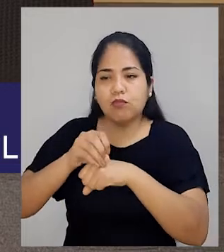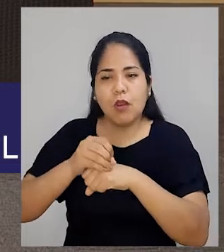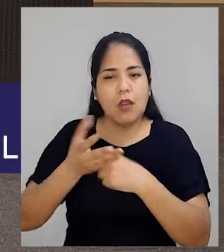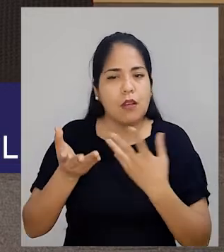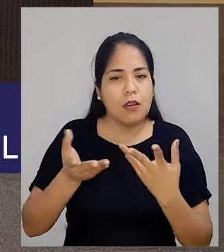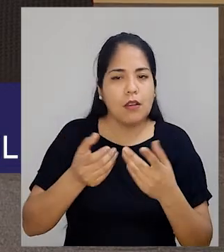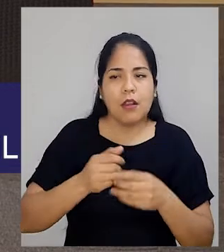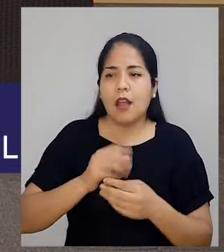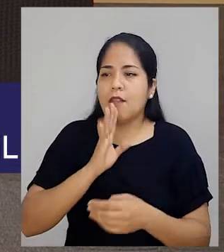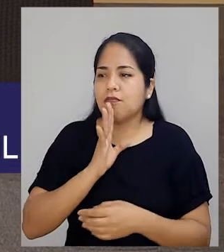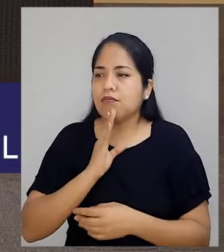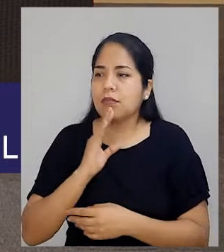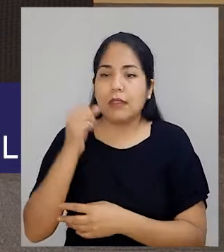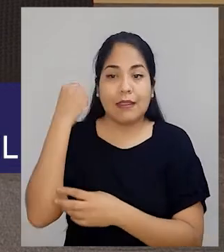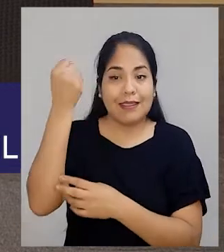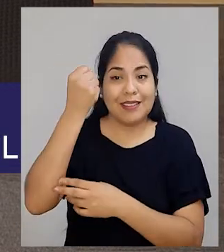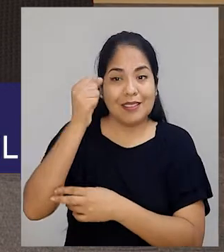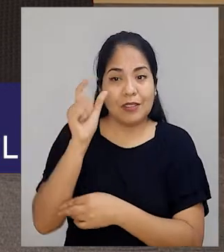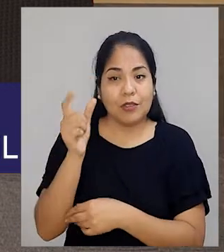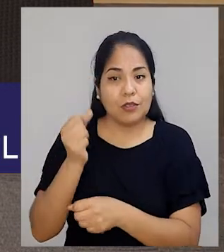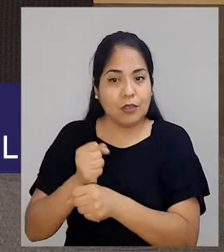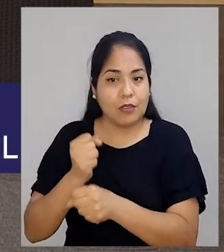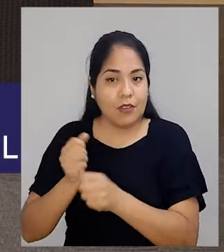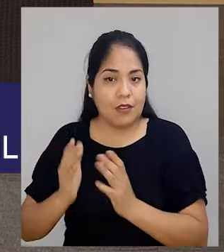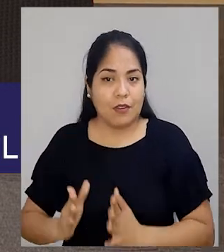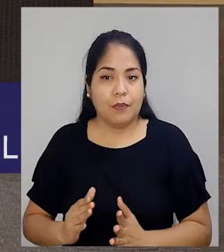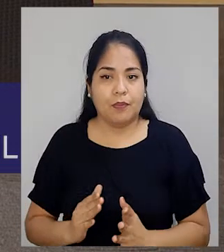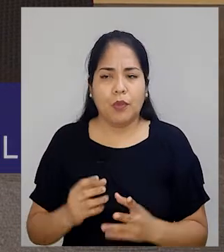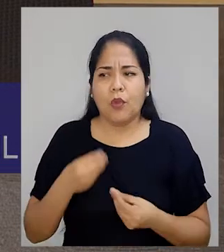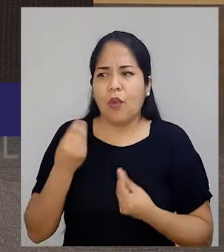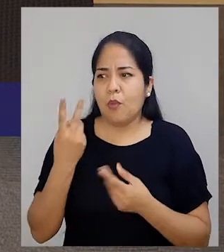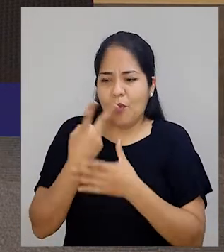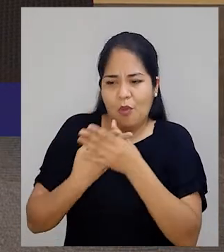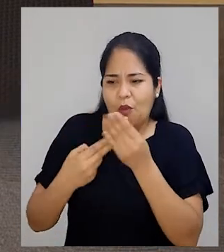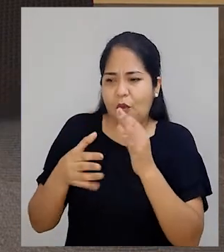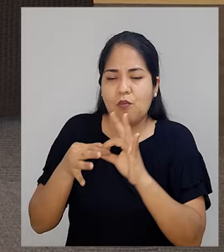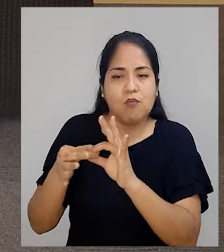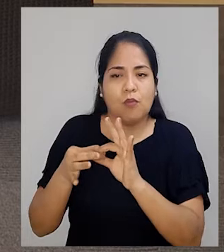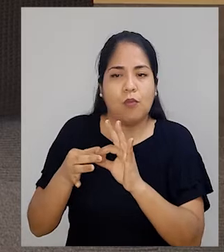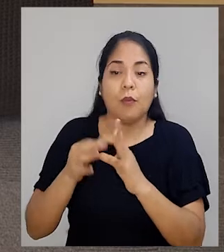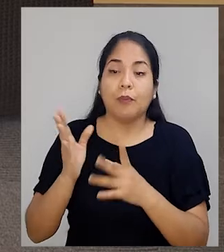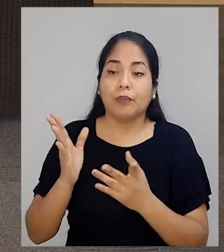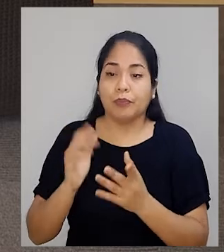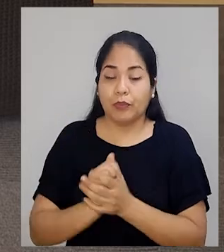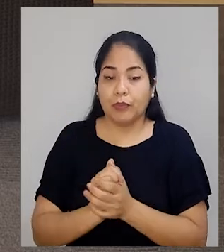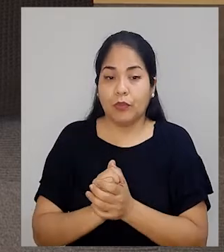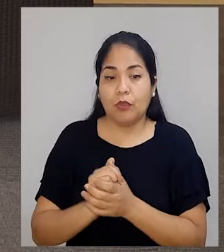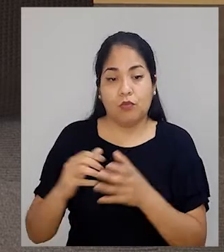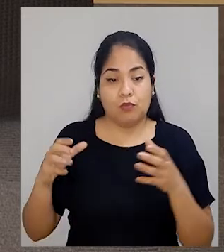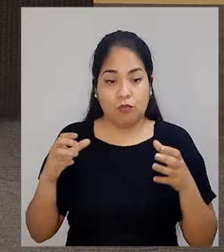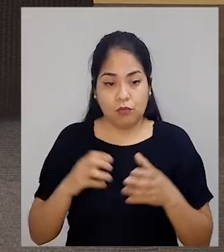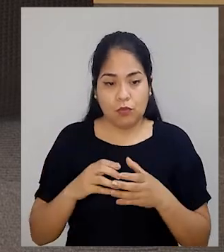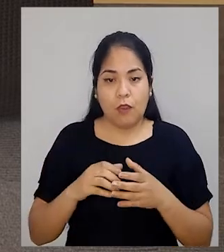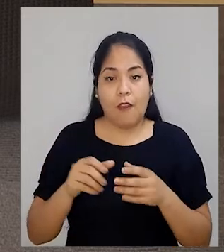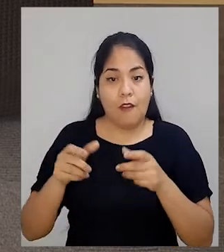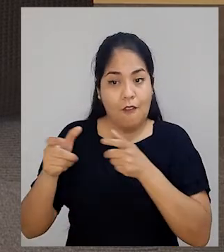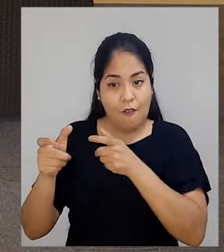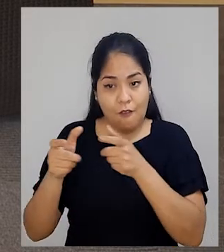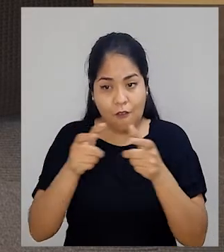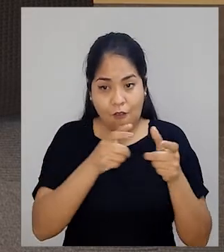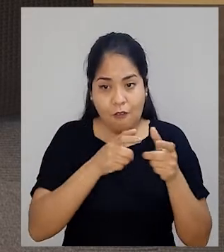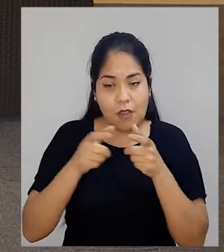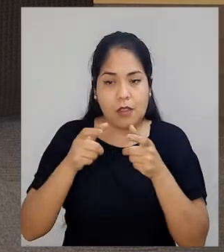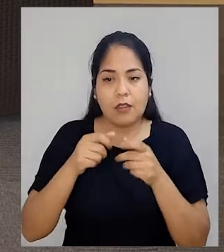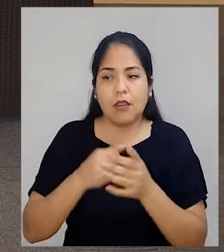preventivo, un rol de promoción de los derechos de los trabajadores. ¿Y cómo se concatenan ambos? Nosotros, en cuanto al